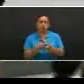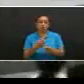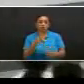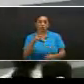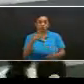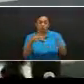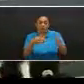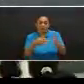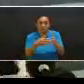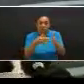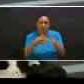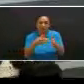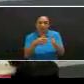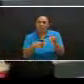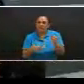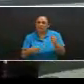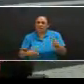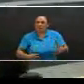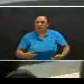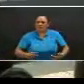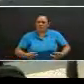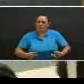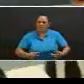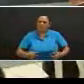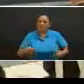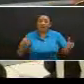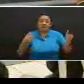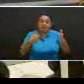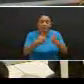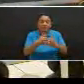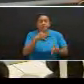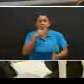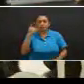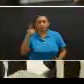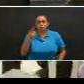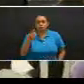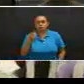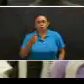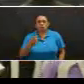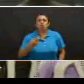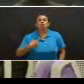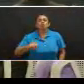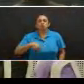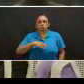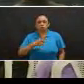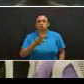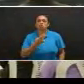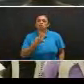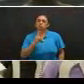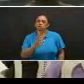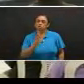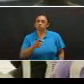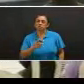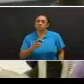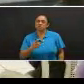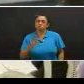topar, que te van a fastidiar para que te acerques a Dios, somos nosotros los mismos líderes.